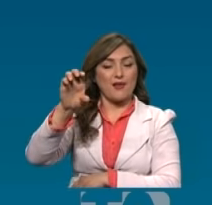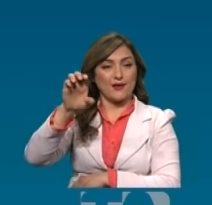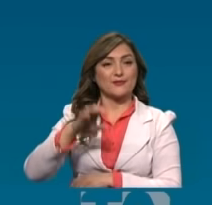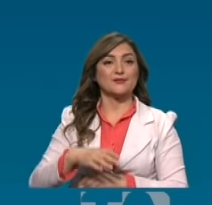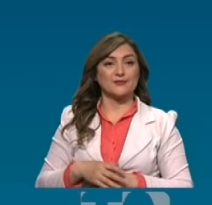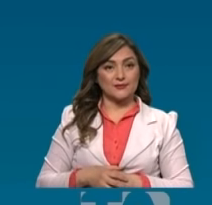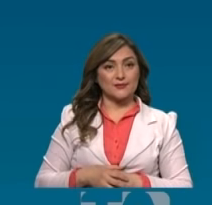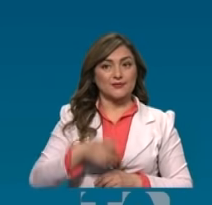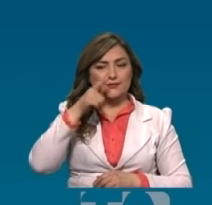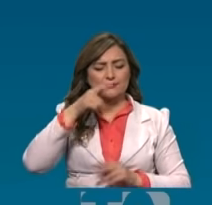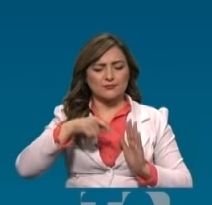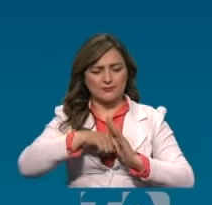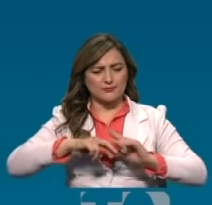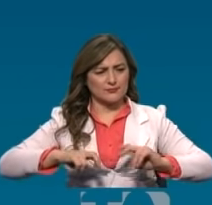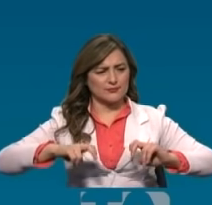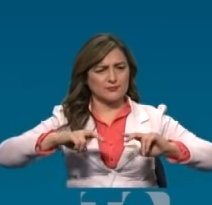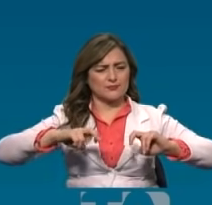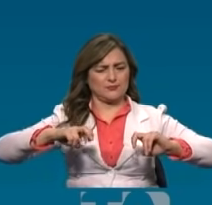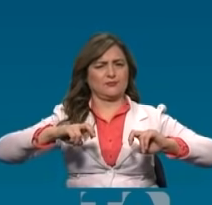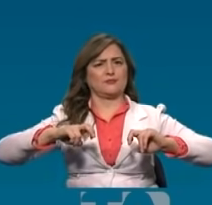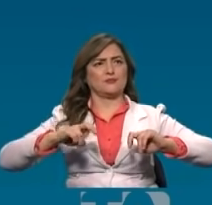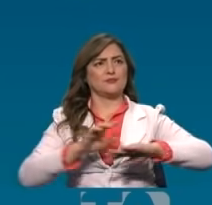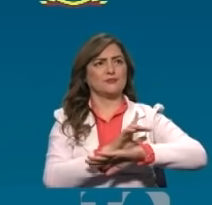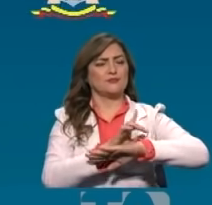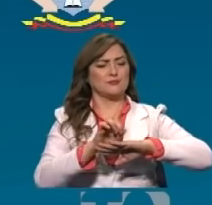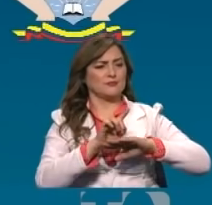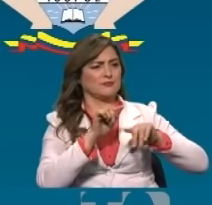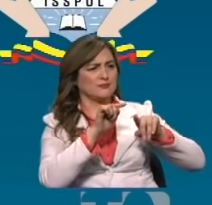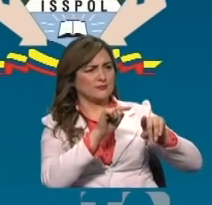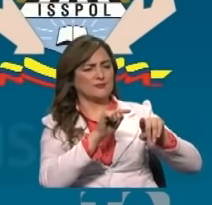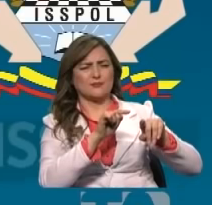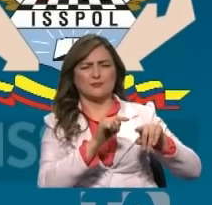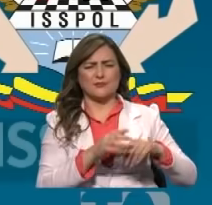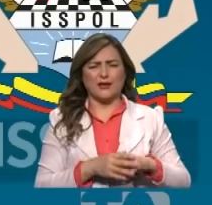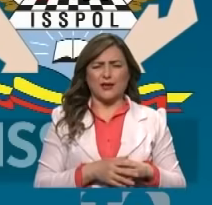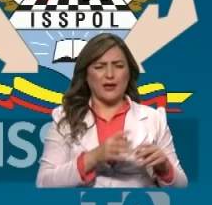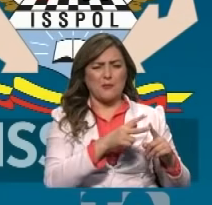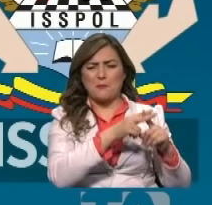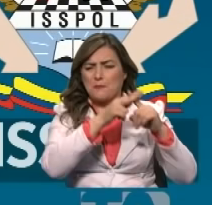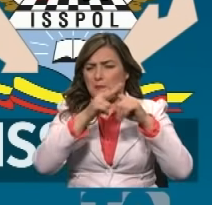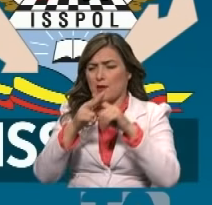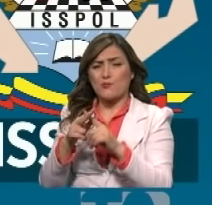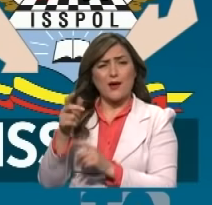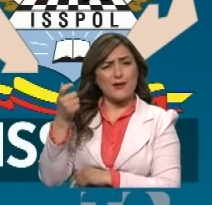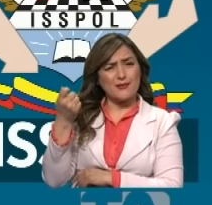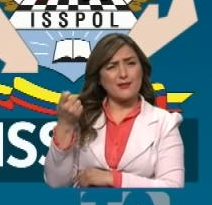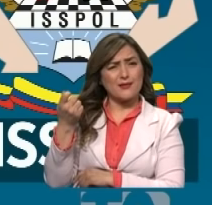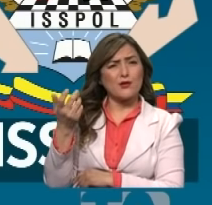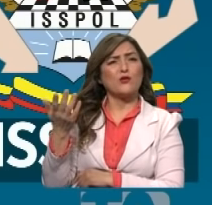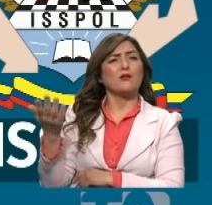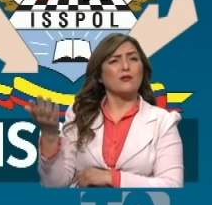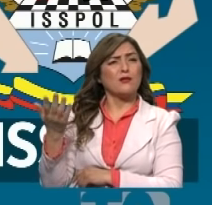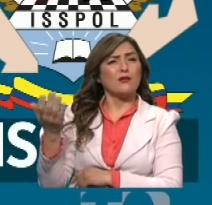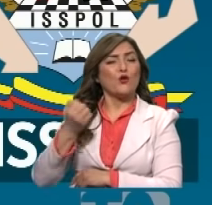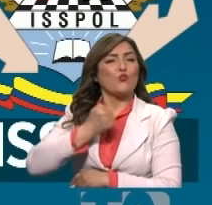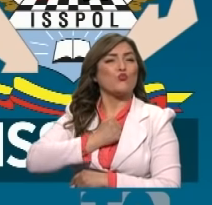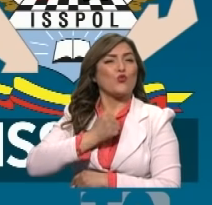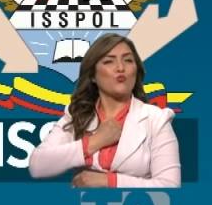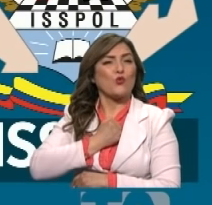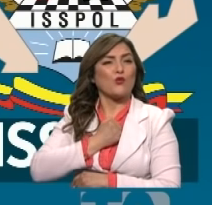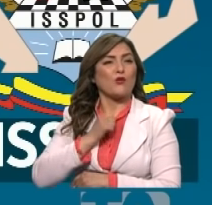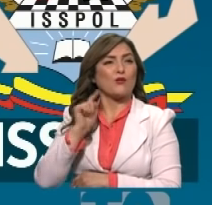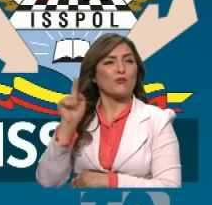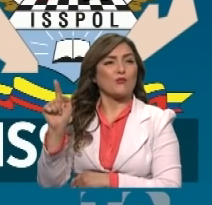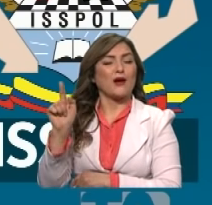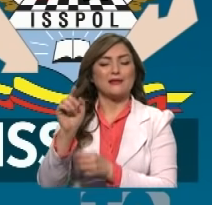investigación que lleva Fiscalía que los directivos de Envases del Litoral se enteran que el dinero prestado por Forban Holding S.A. pertenece al Instituto